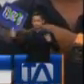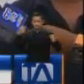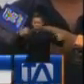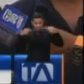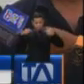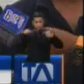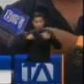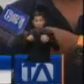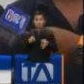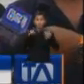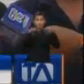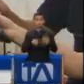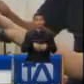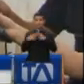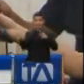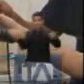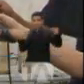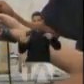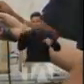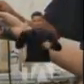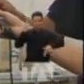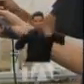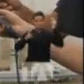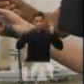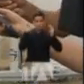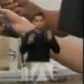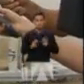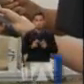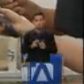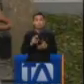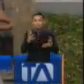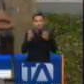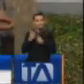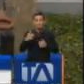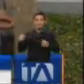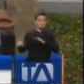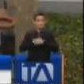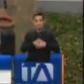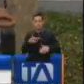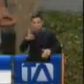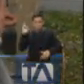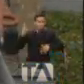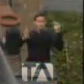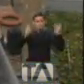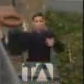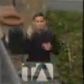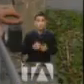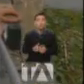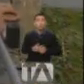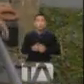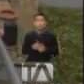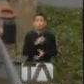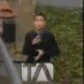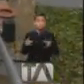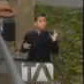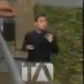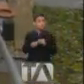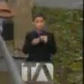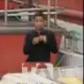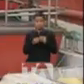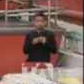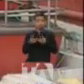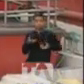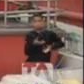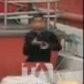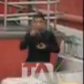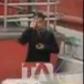momento en que entran, entran disparando. Los disparos fueron directos a matar. Tanto en la gabarra que los transportaba como en el vehículo motobomba que llevaban